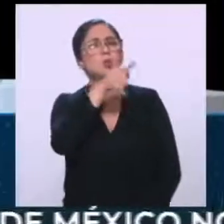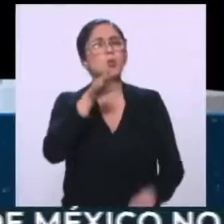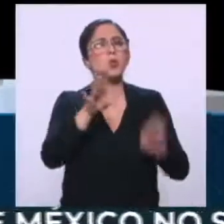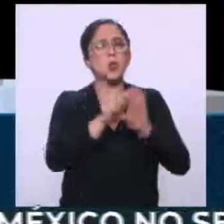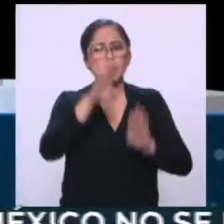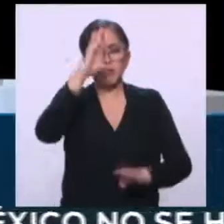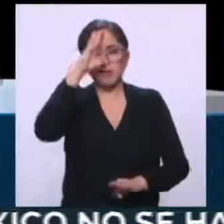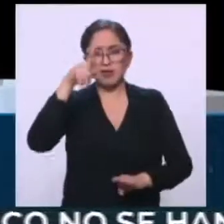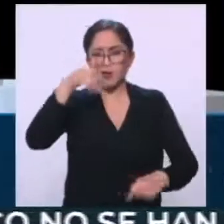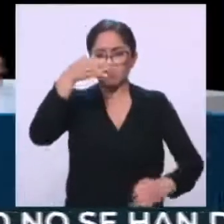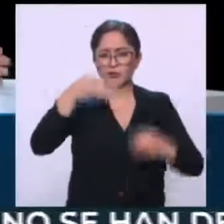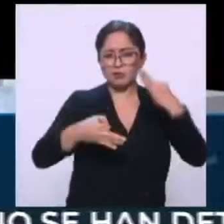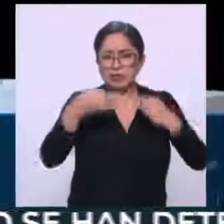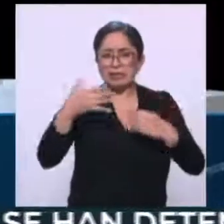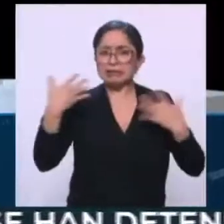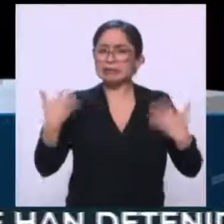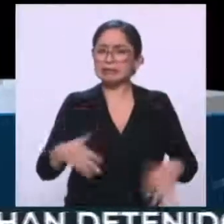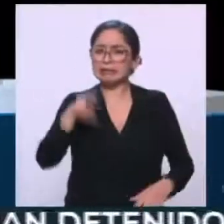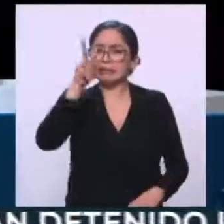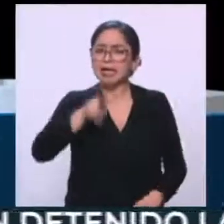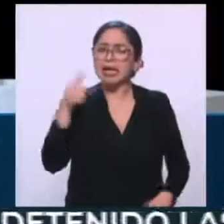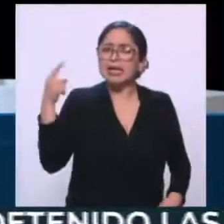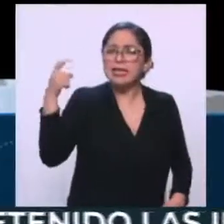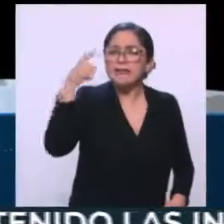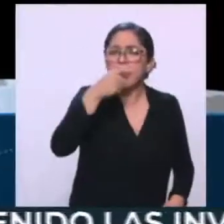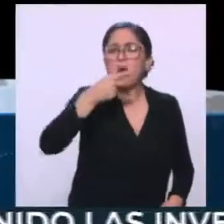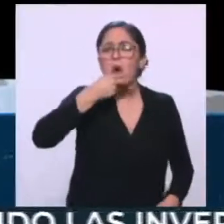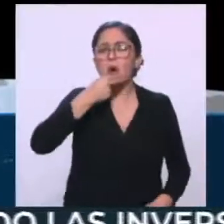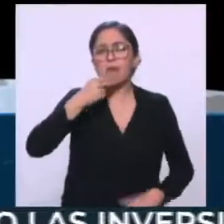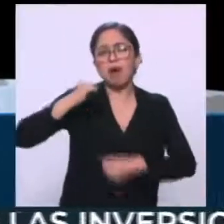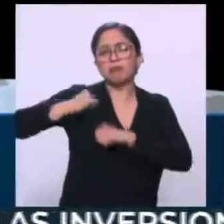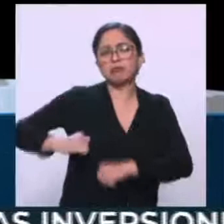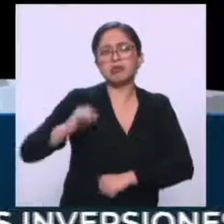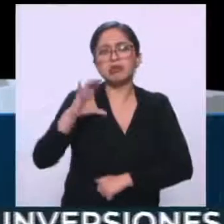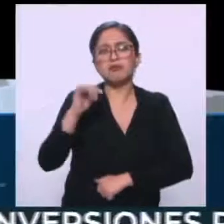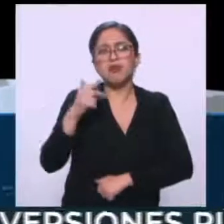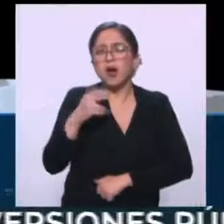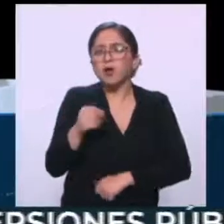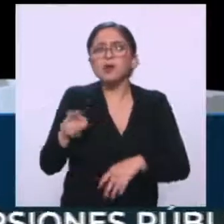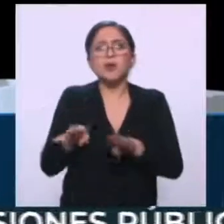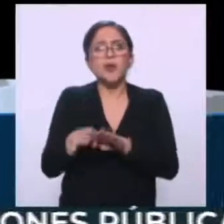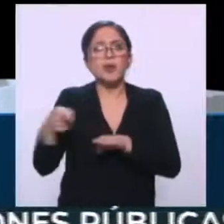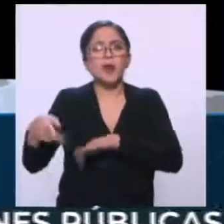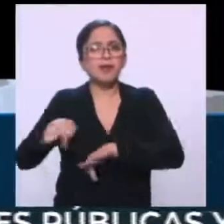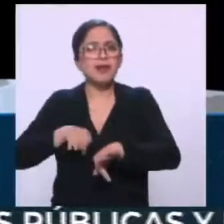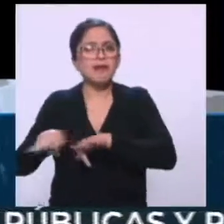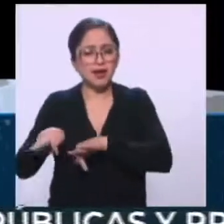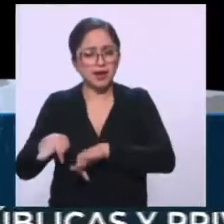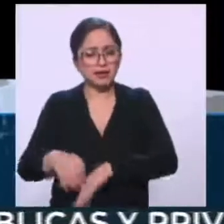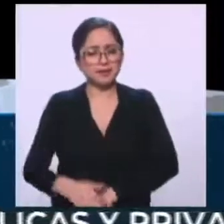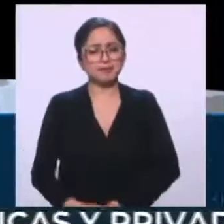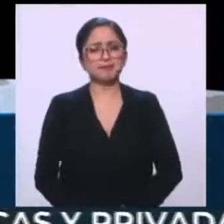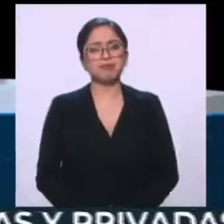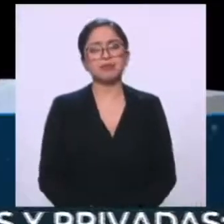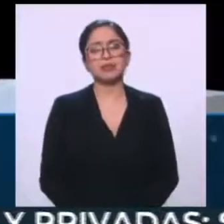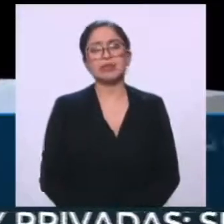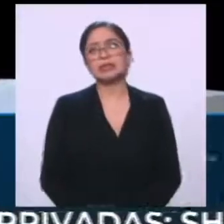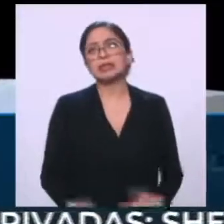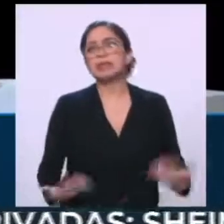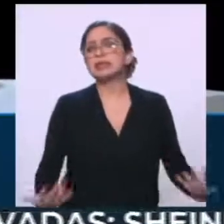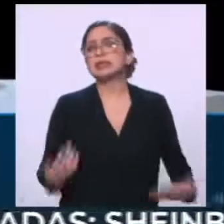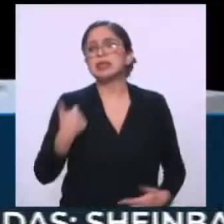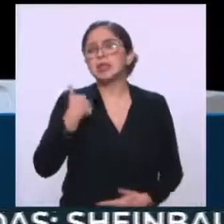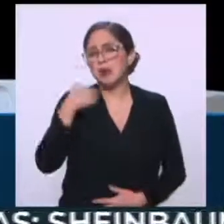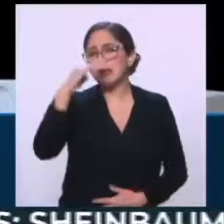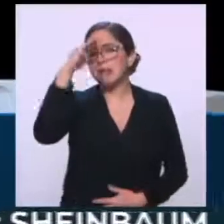esta prueba que tendrá enfrente con el caso de Cienfuegos? La veo débil, Juan. En realidad